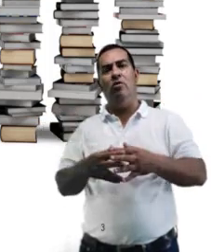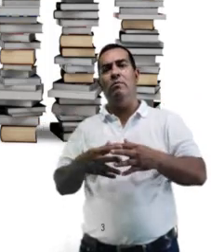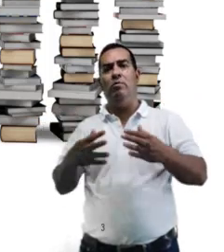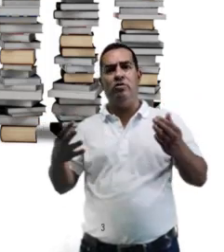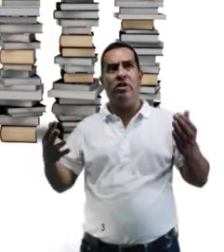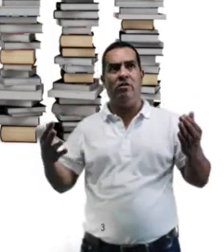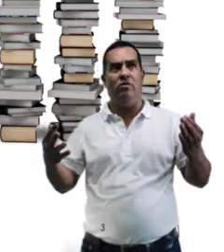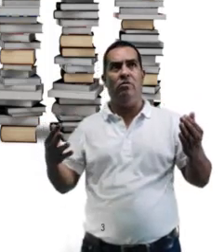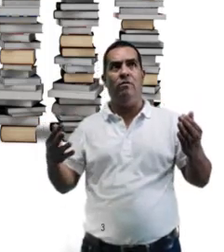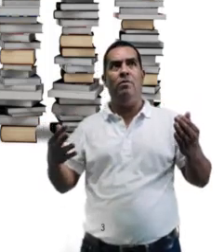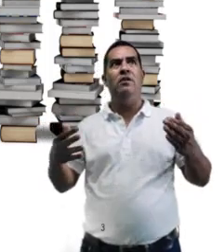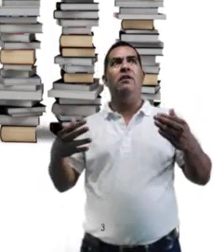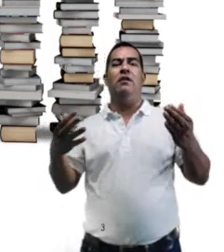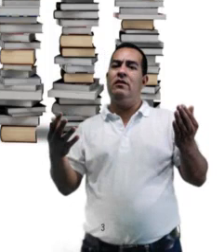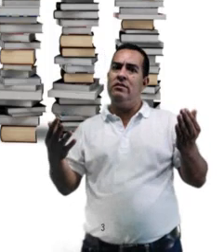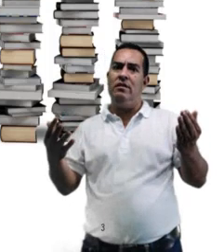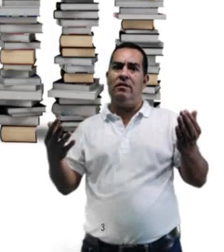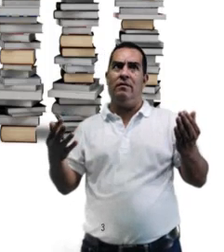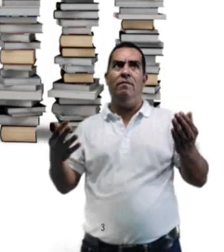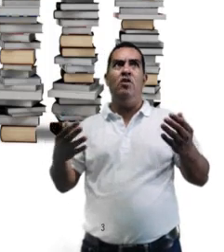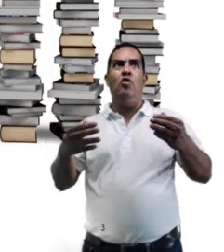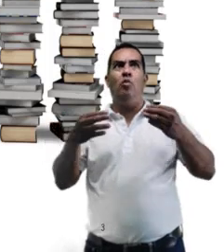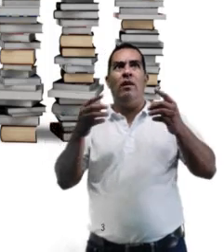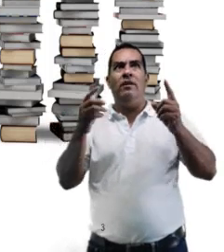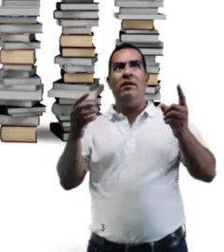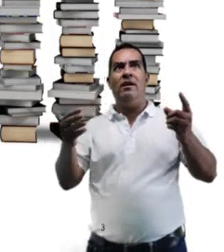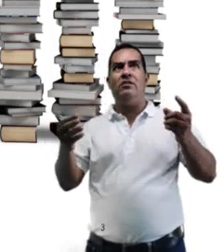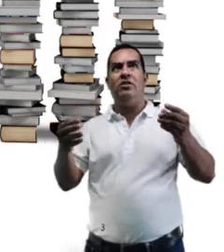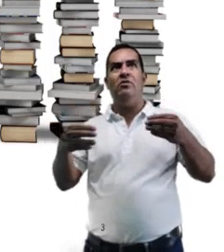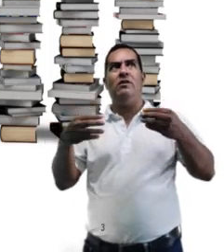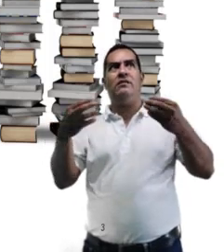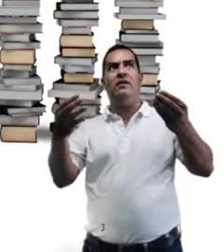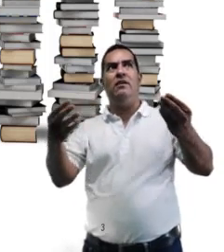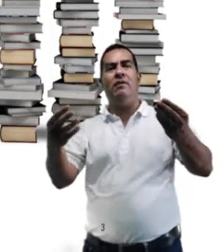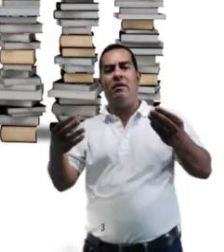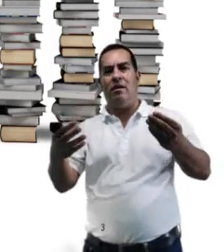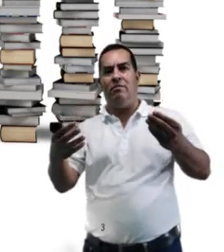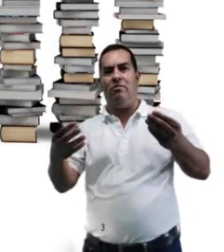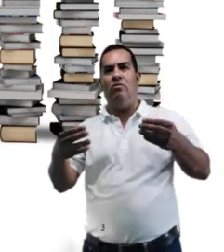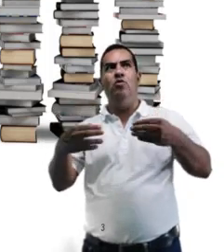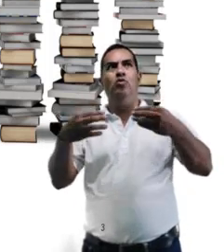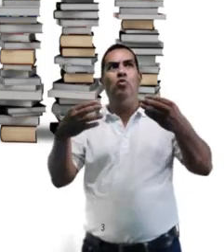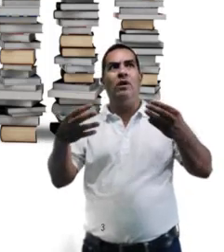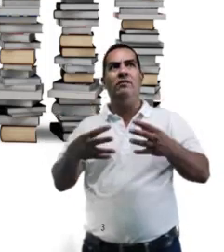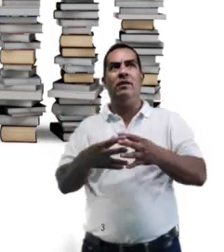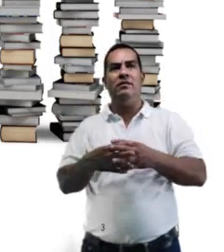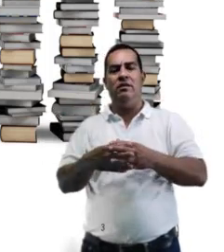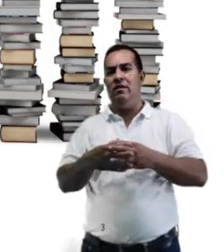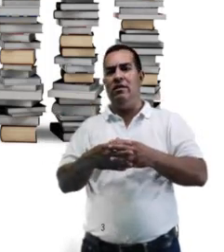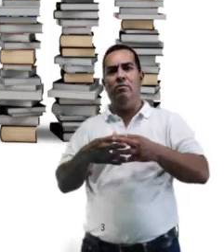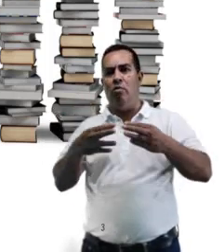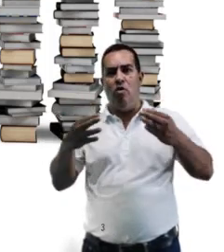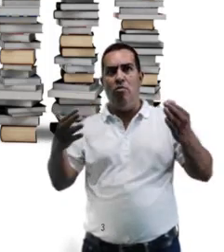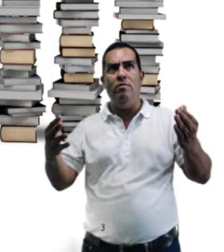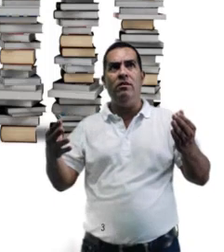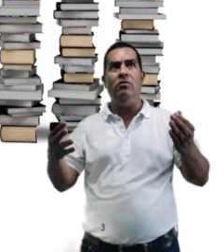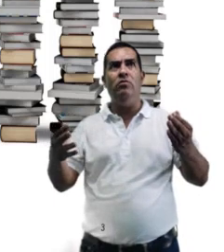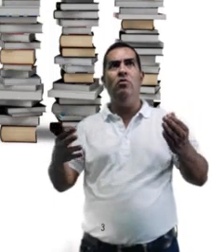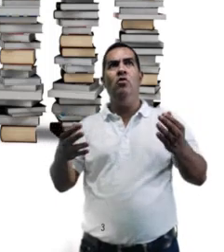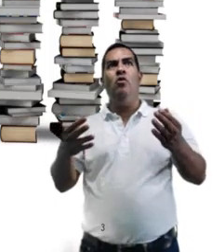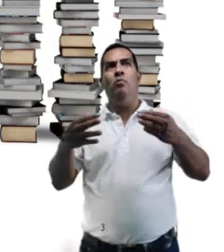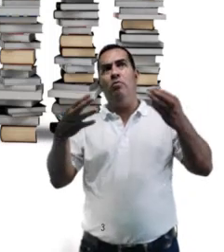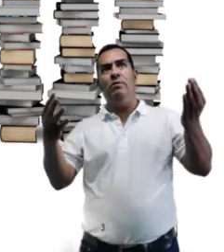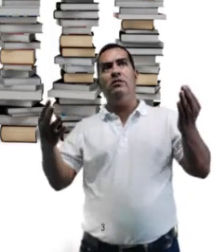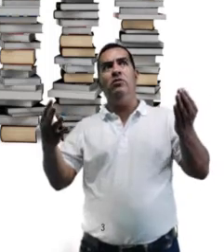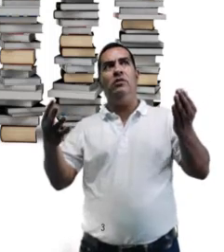se anheló y postergó. Es decir, cualquier acción que se lleva a cabo durante ese tiempo o